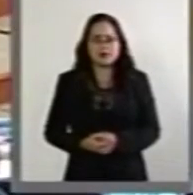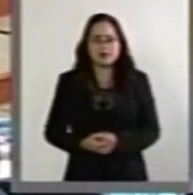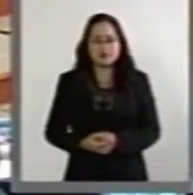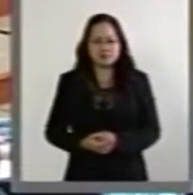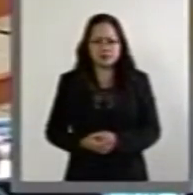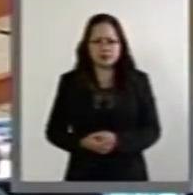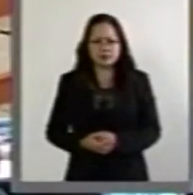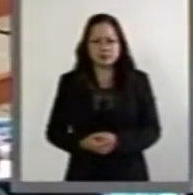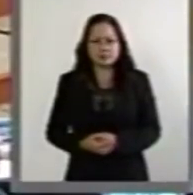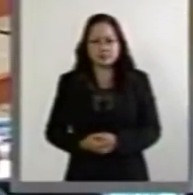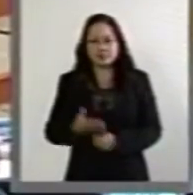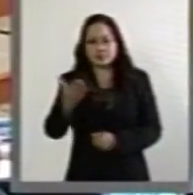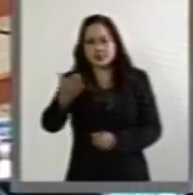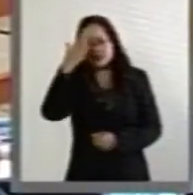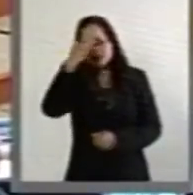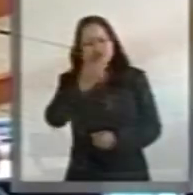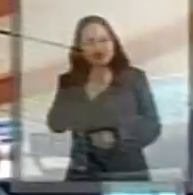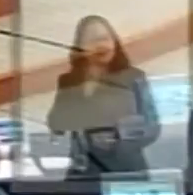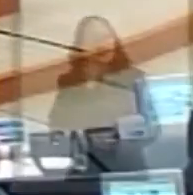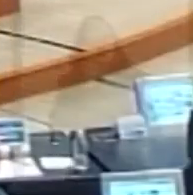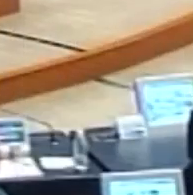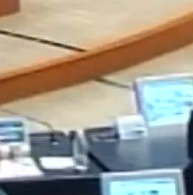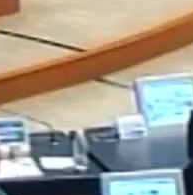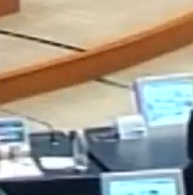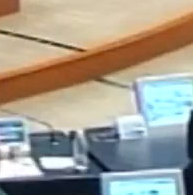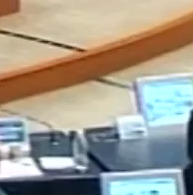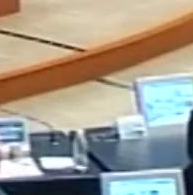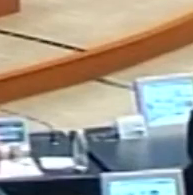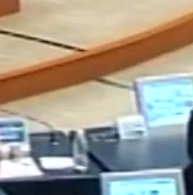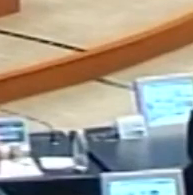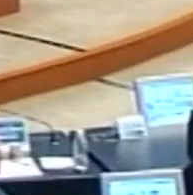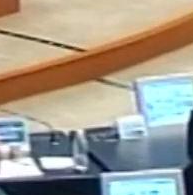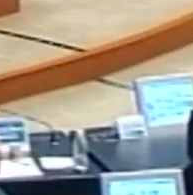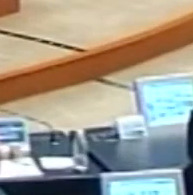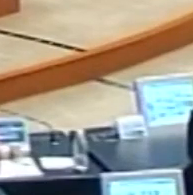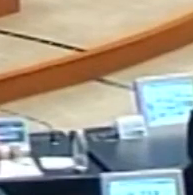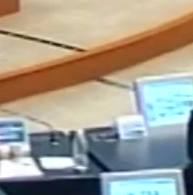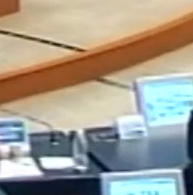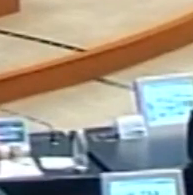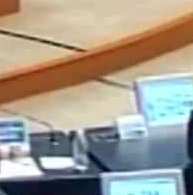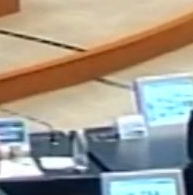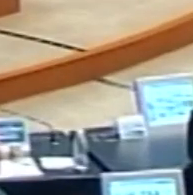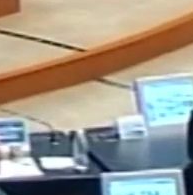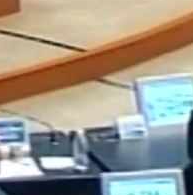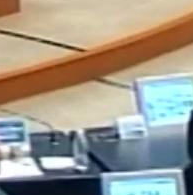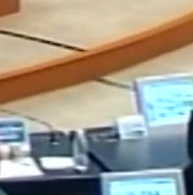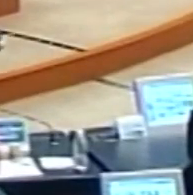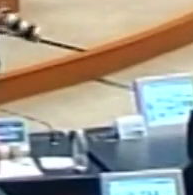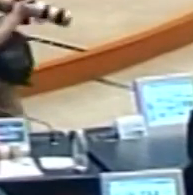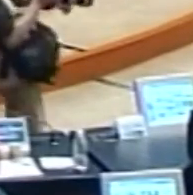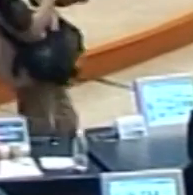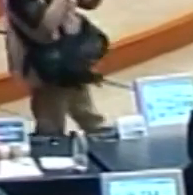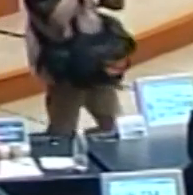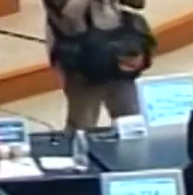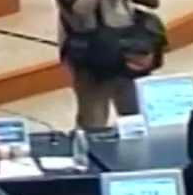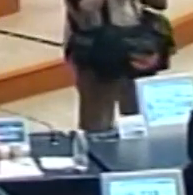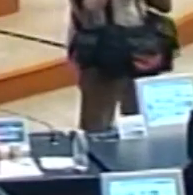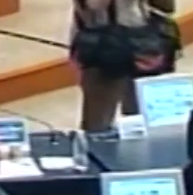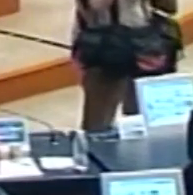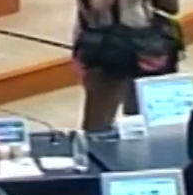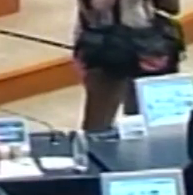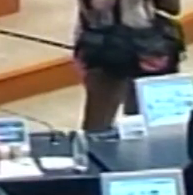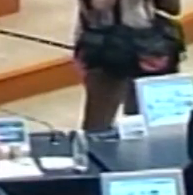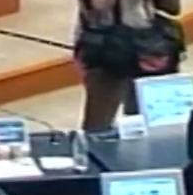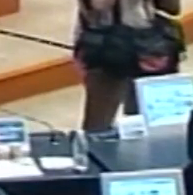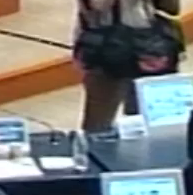Al señor senador Mario Delgado, si me lo permite. Ha bajado de la tribuna, pero yo atenderé a su